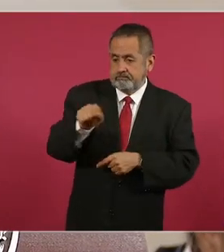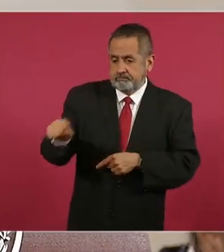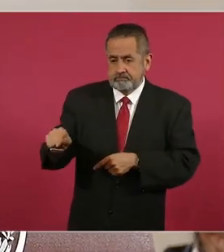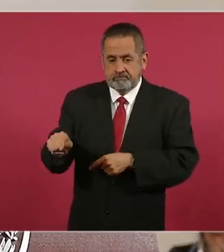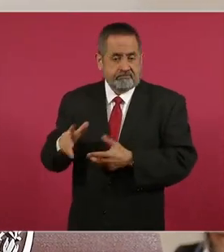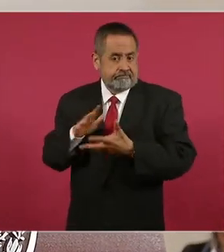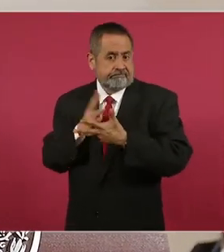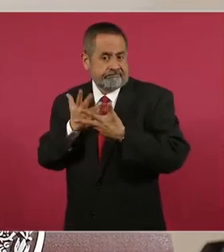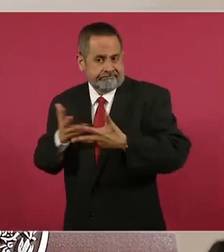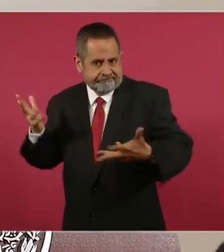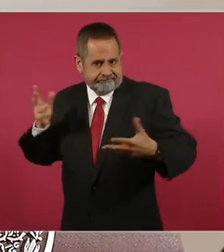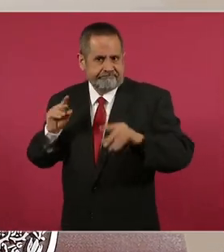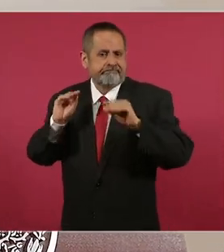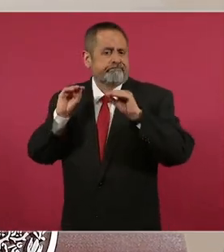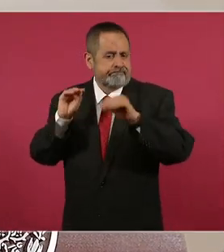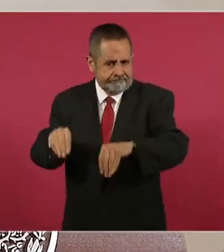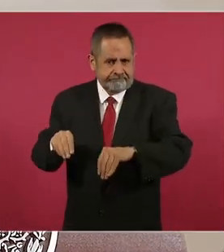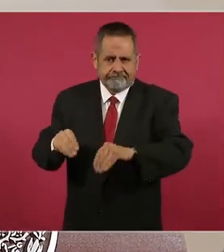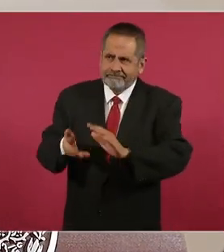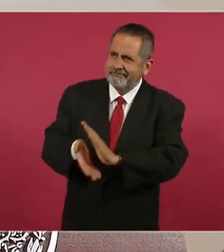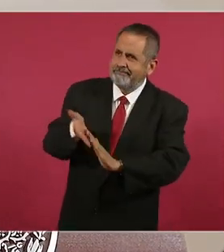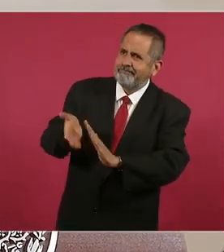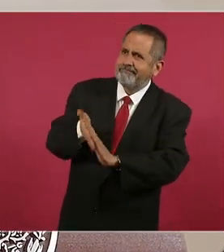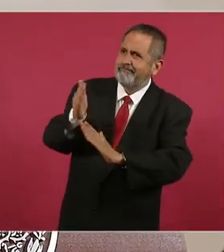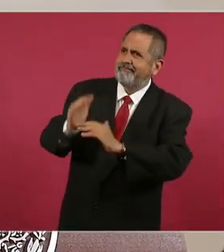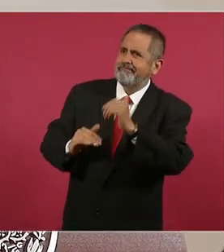muy grandes para